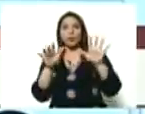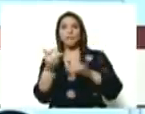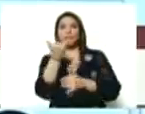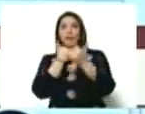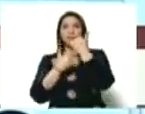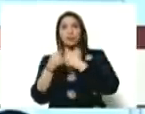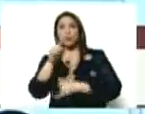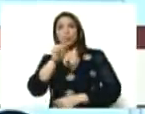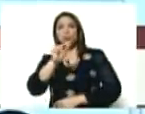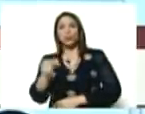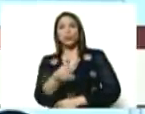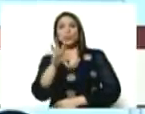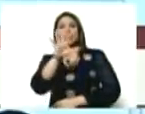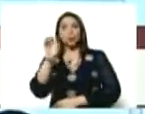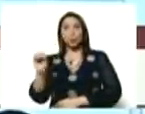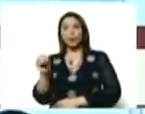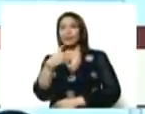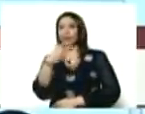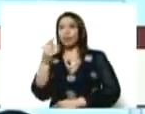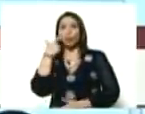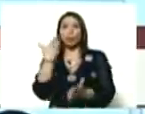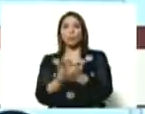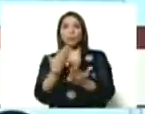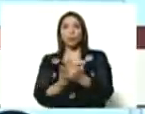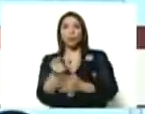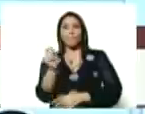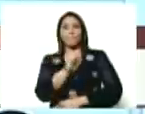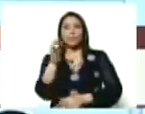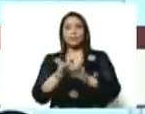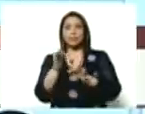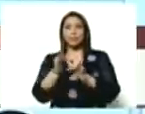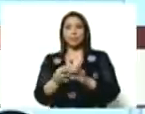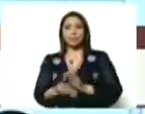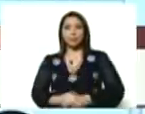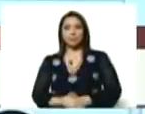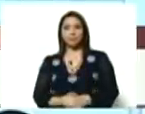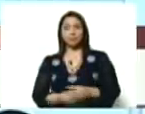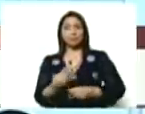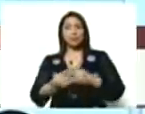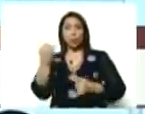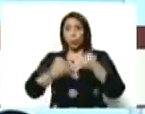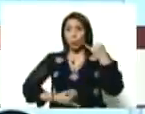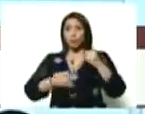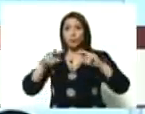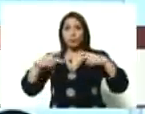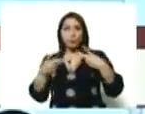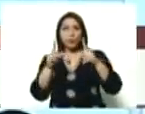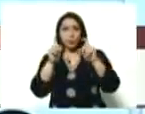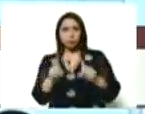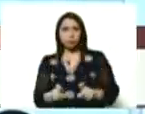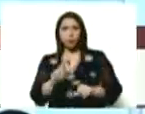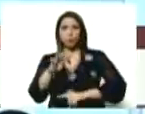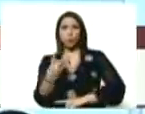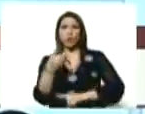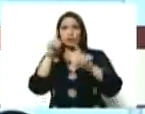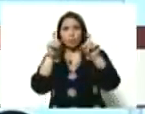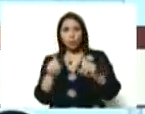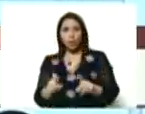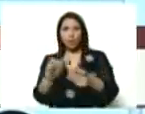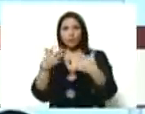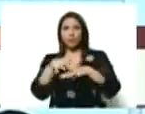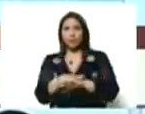1,50 no comprobados. En el mes de septiembre, con la última versión, aplicamos una cuarta prueba integral,